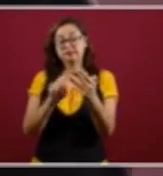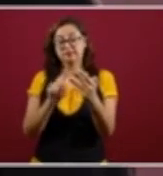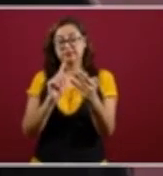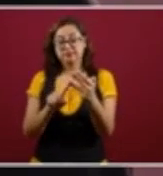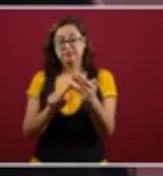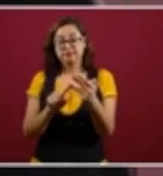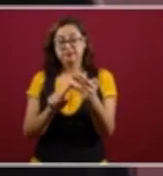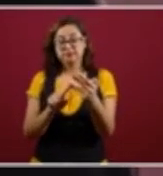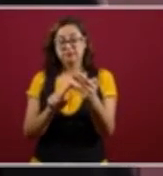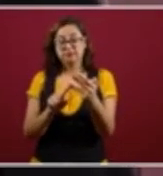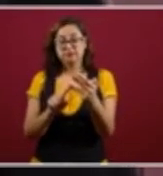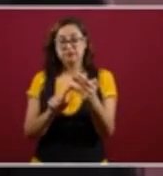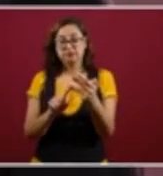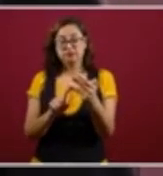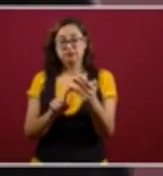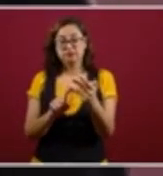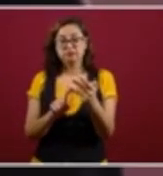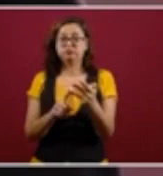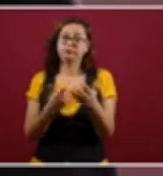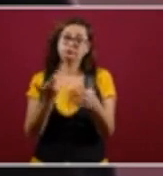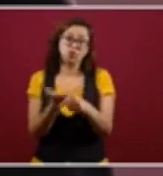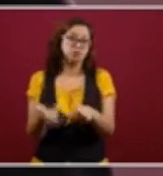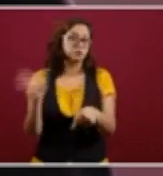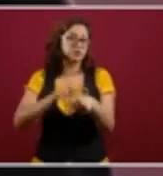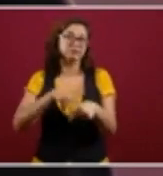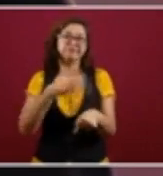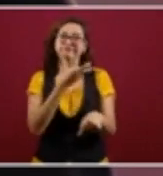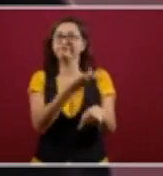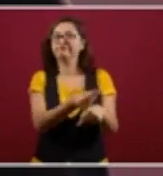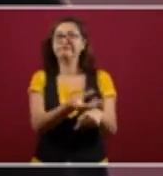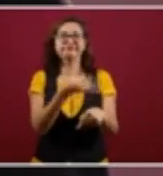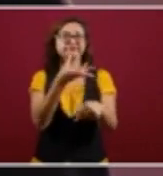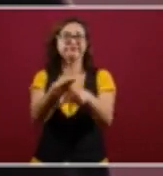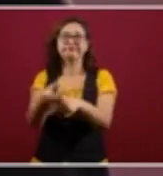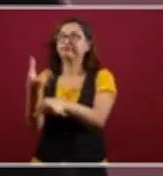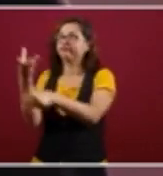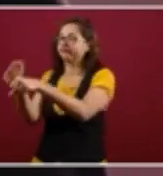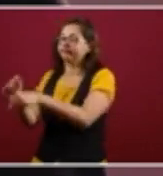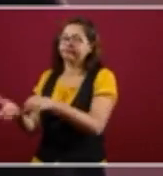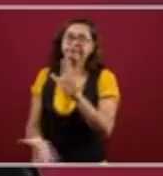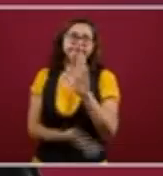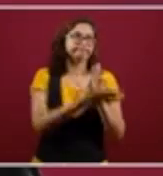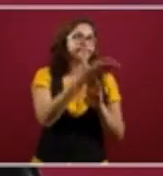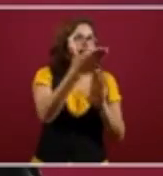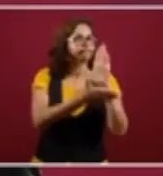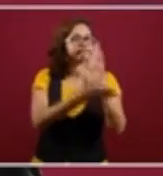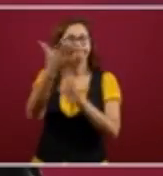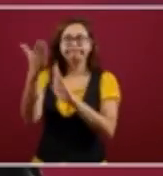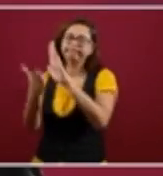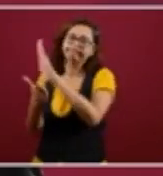es arreglar los hospitales, las unidades médicas.